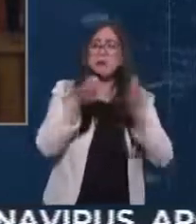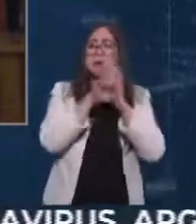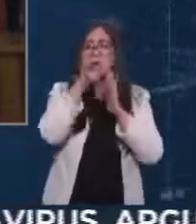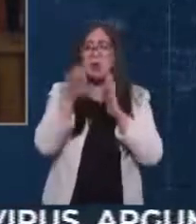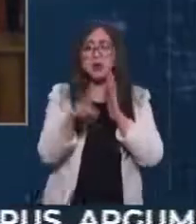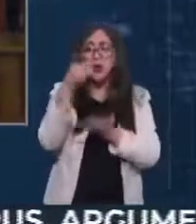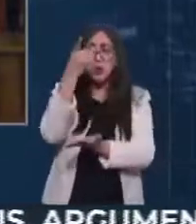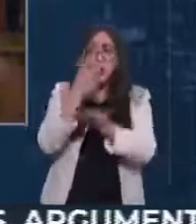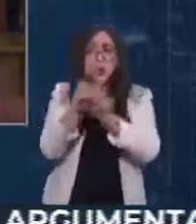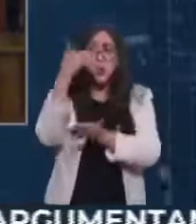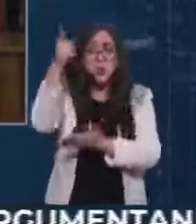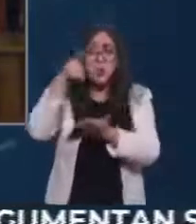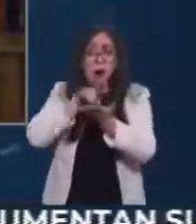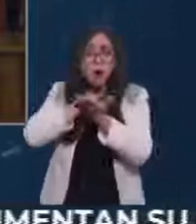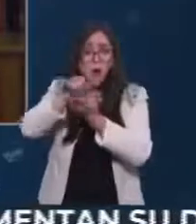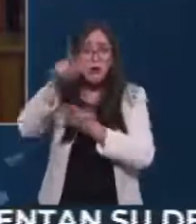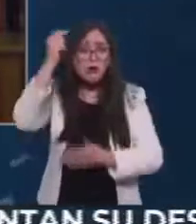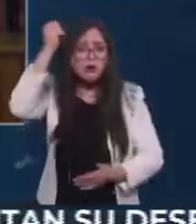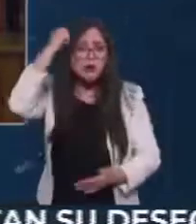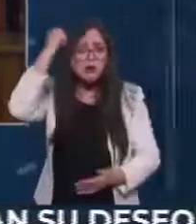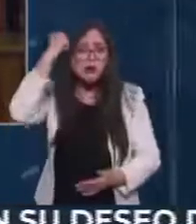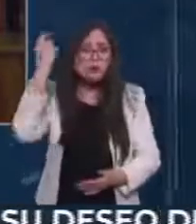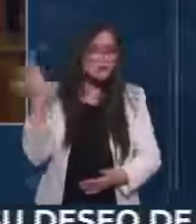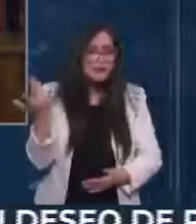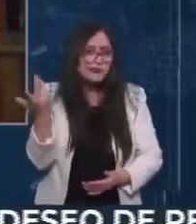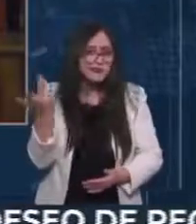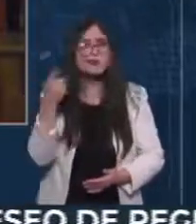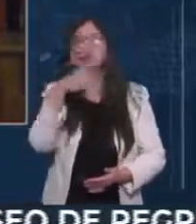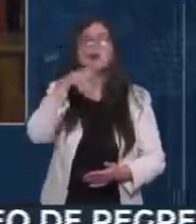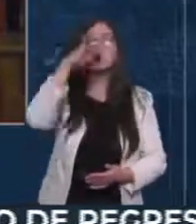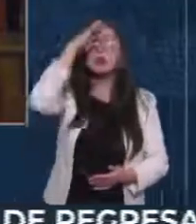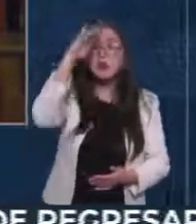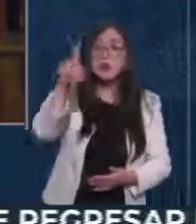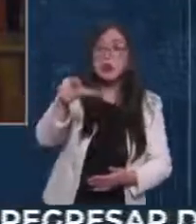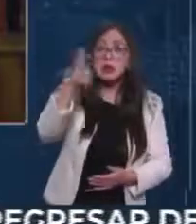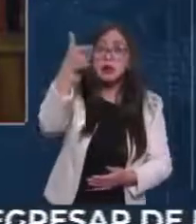de Texcoco. Entonces tampoco podemos decir que ese dinero esté